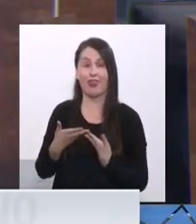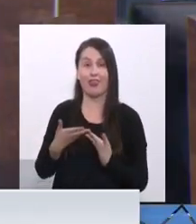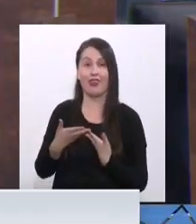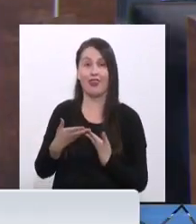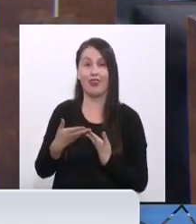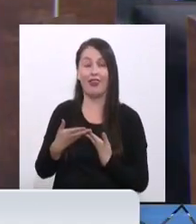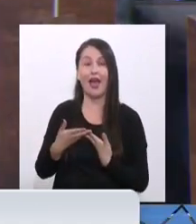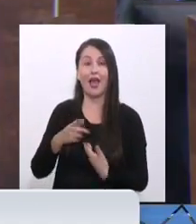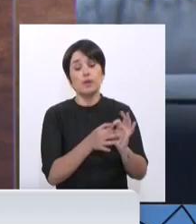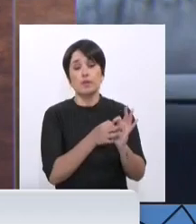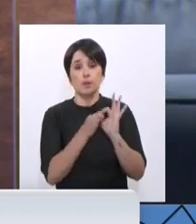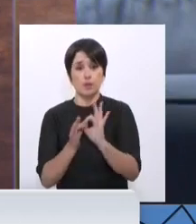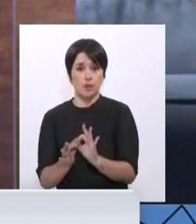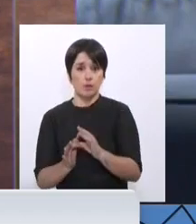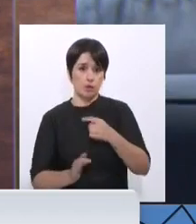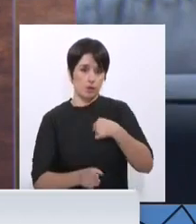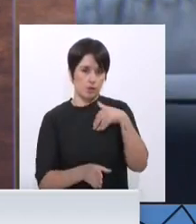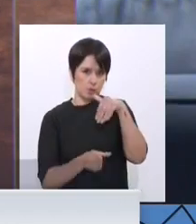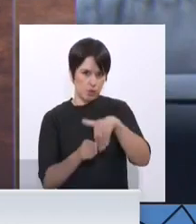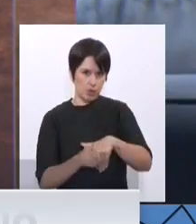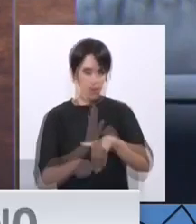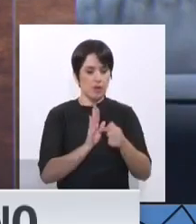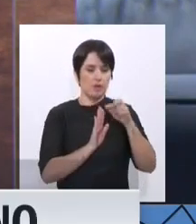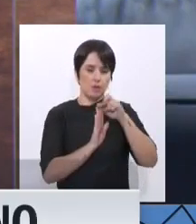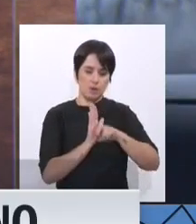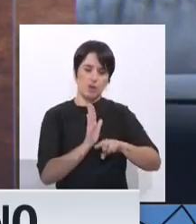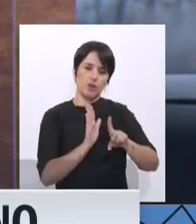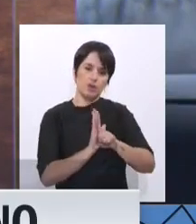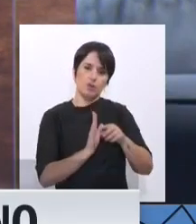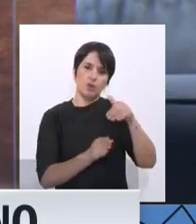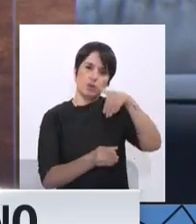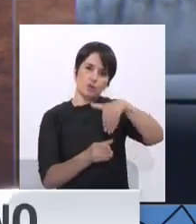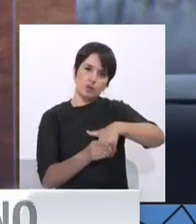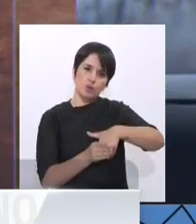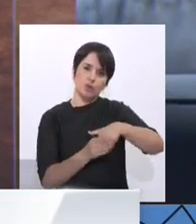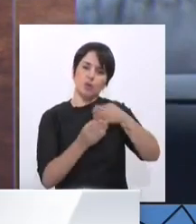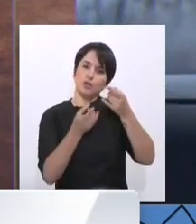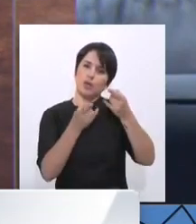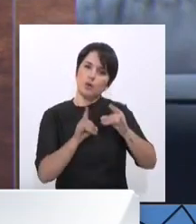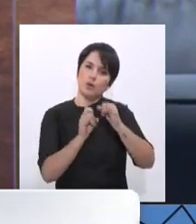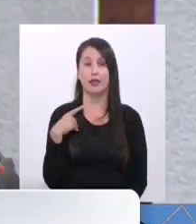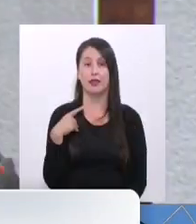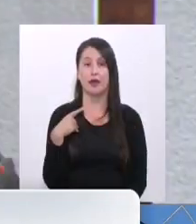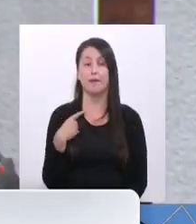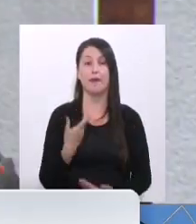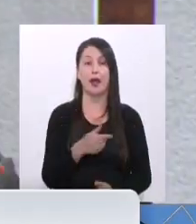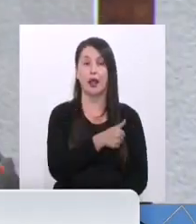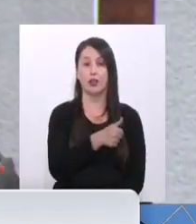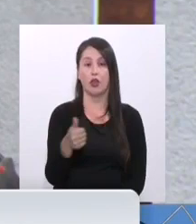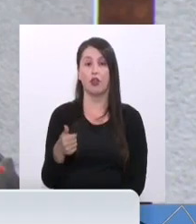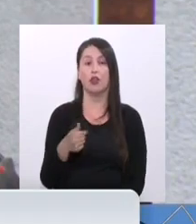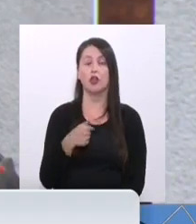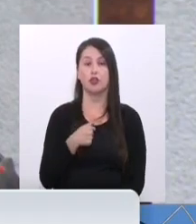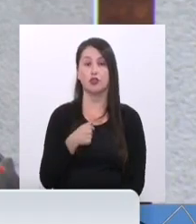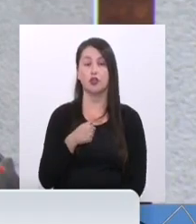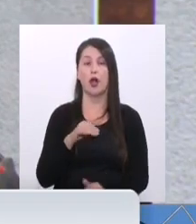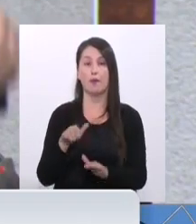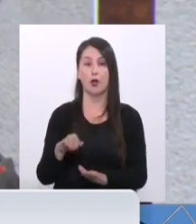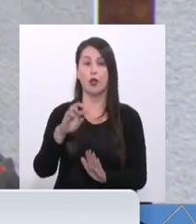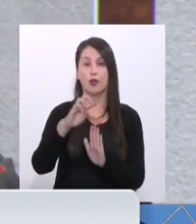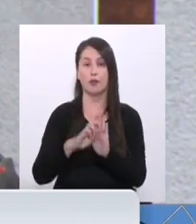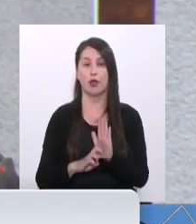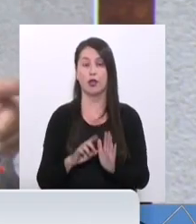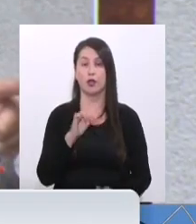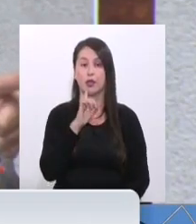respeto a la institucionalidad. Voy a votar a favor, porque es el único camino posible. Soy partidario de este proyecto porque